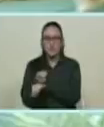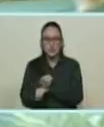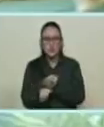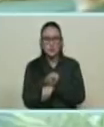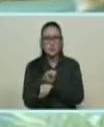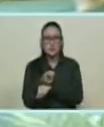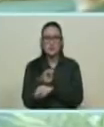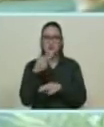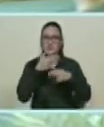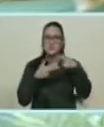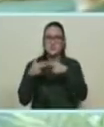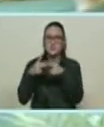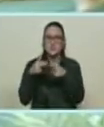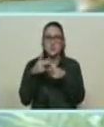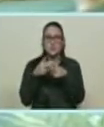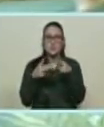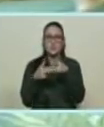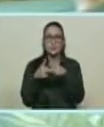construyó junto a China.